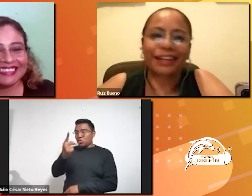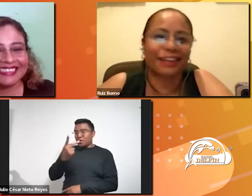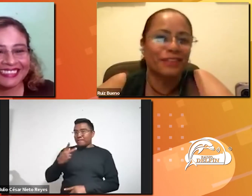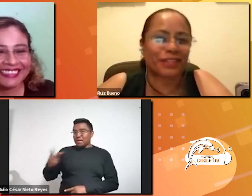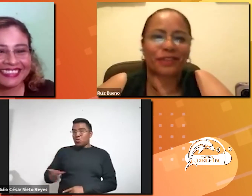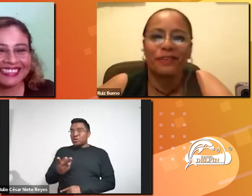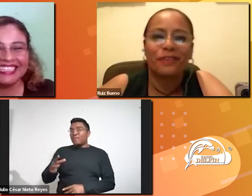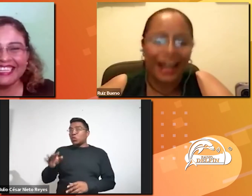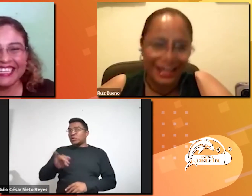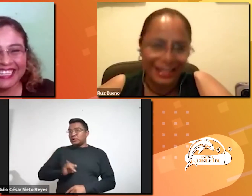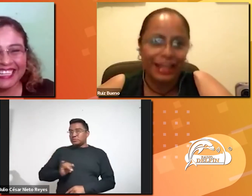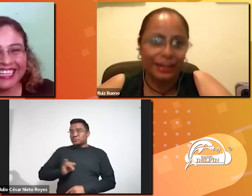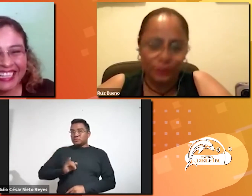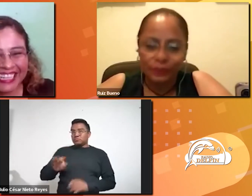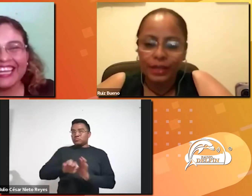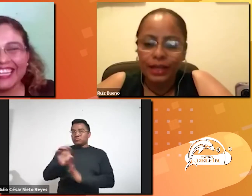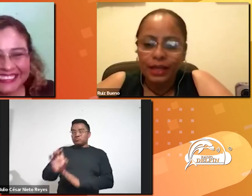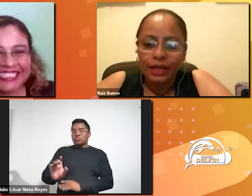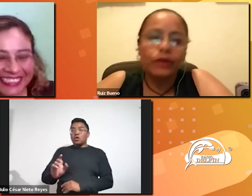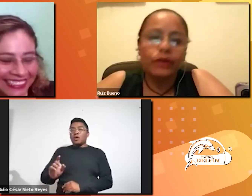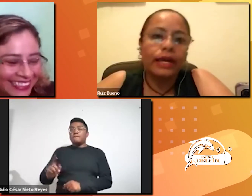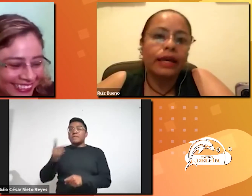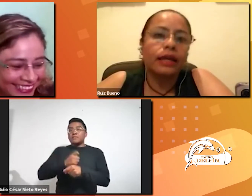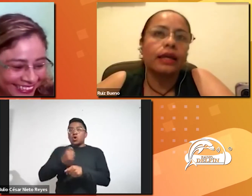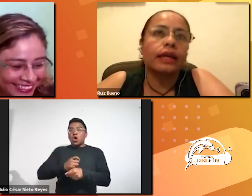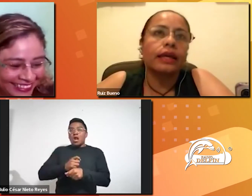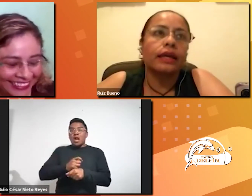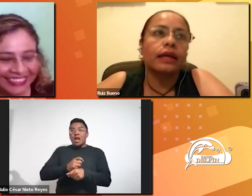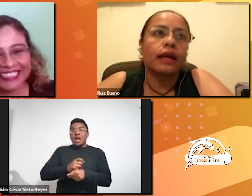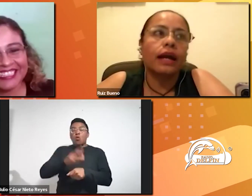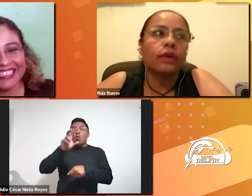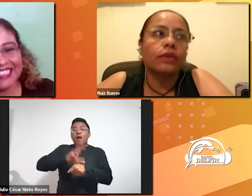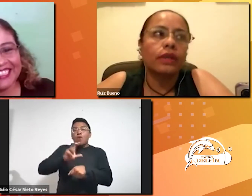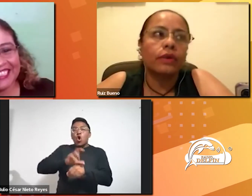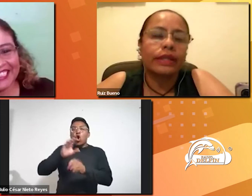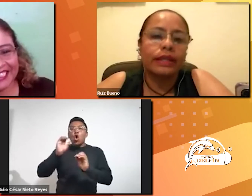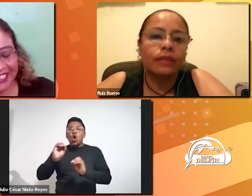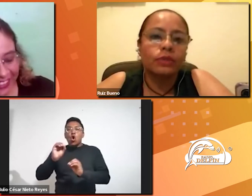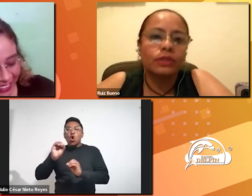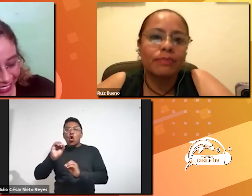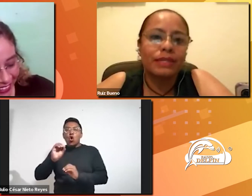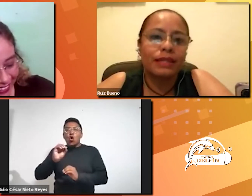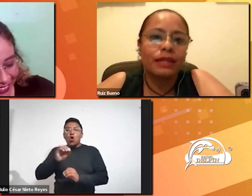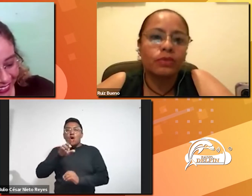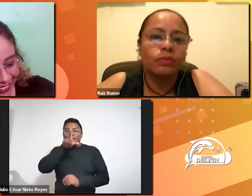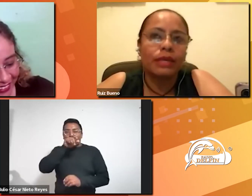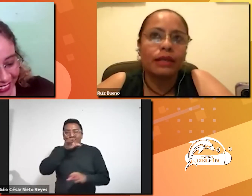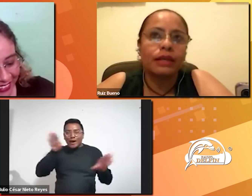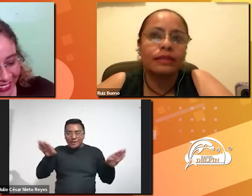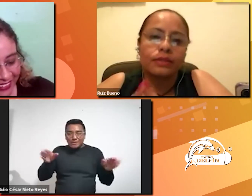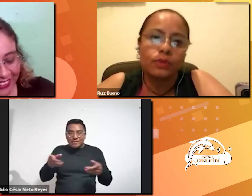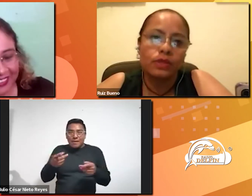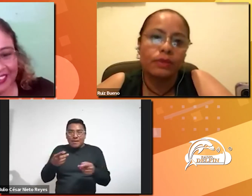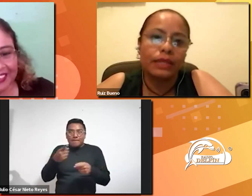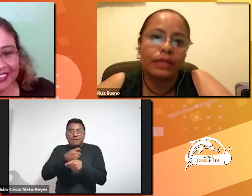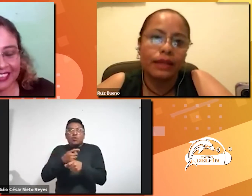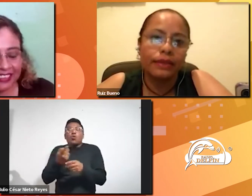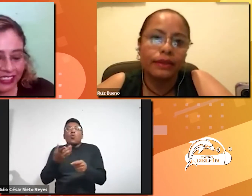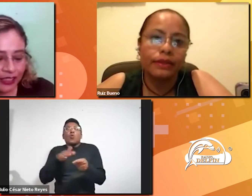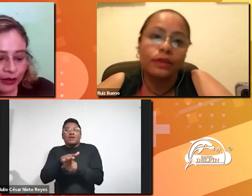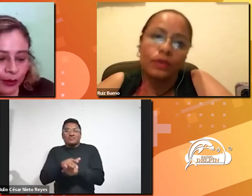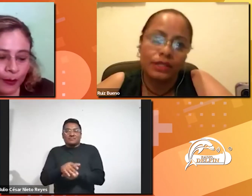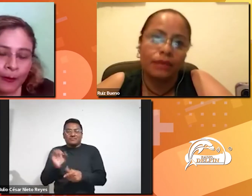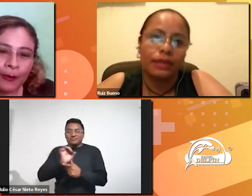es, es el huevo o la gallina, ¿no? Creo que algo de lo que tenemos que empezar a asumir es la